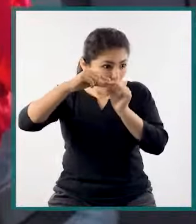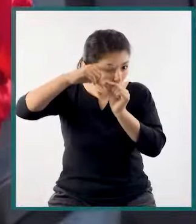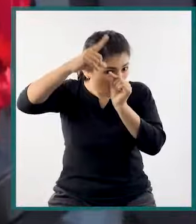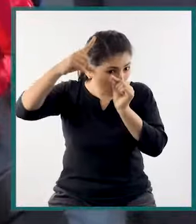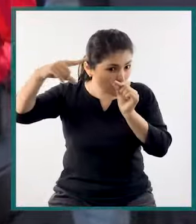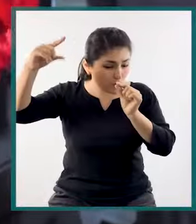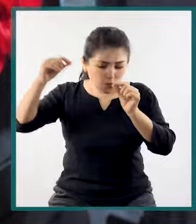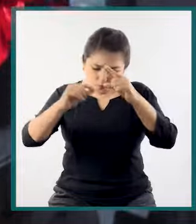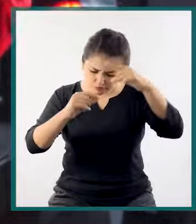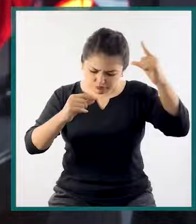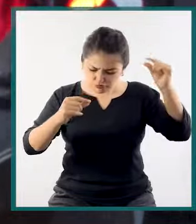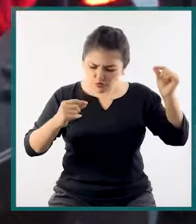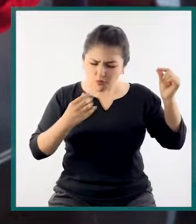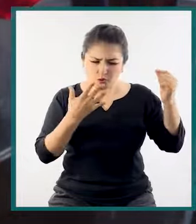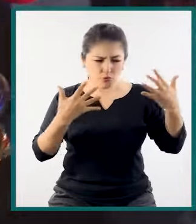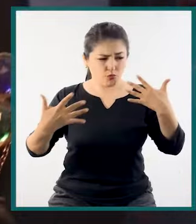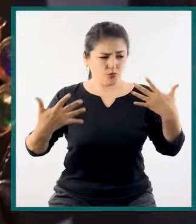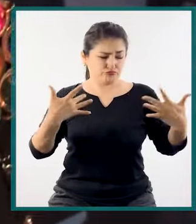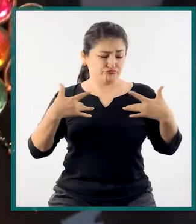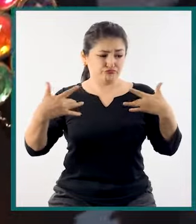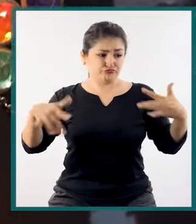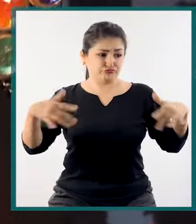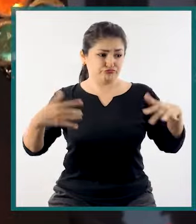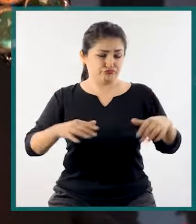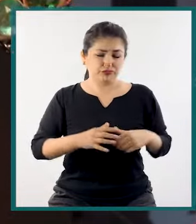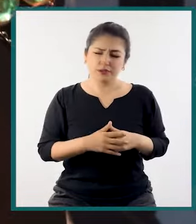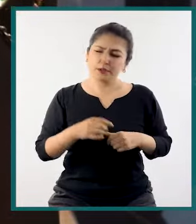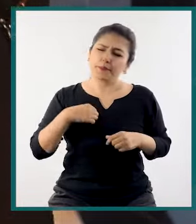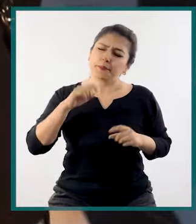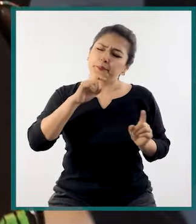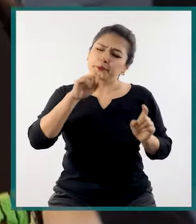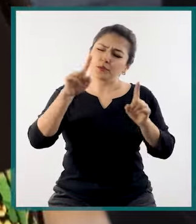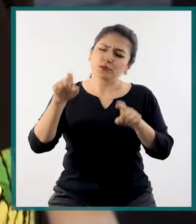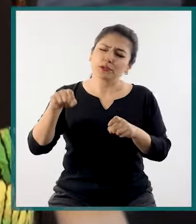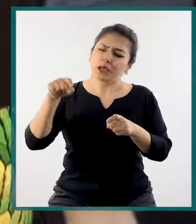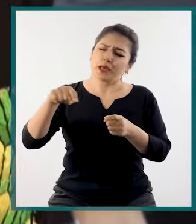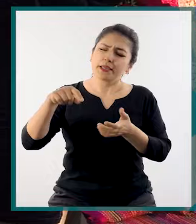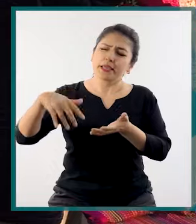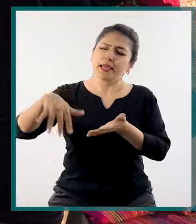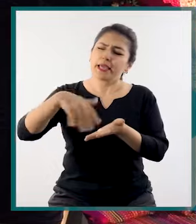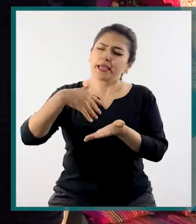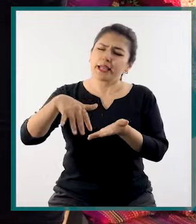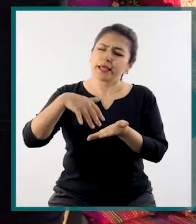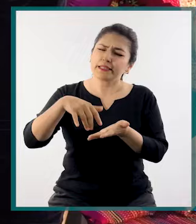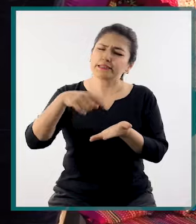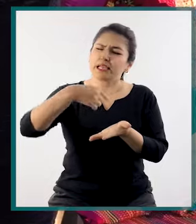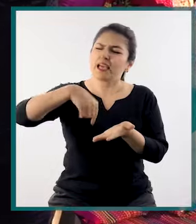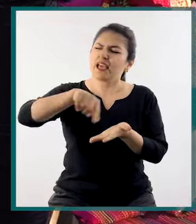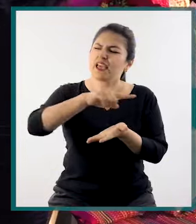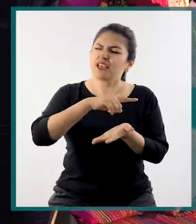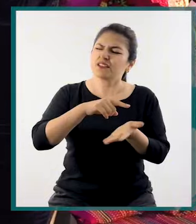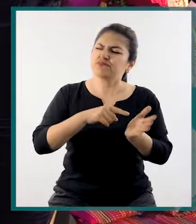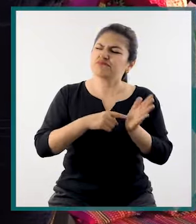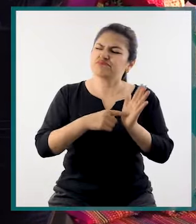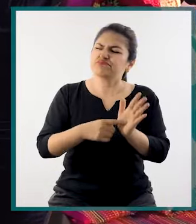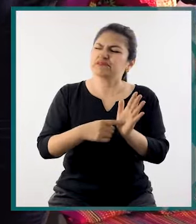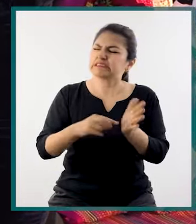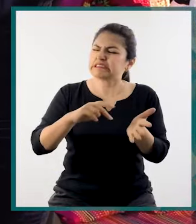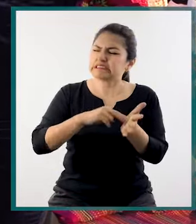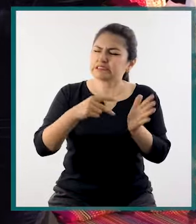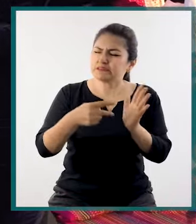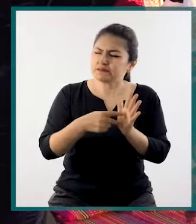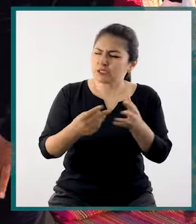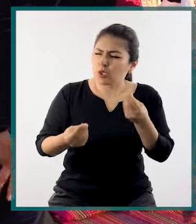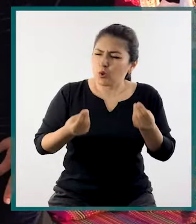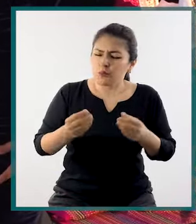los colores hacen que sea un personaje muy vistoso. Y cuéntame un poquito, en la danza, ¿qué es lo que realizan? ¿Hacen una significación de